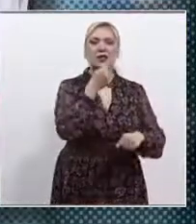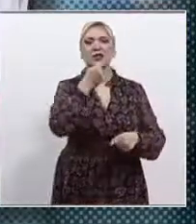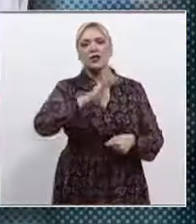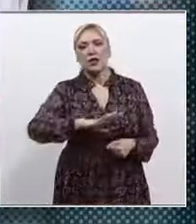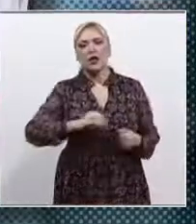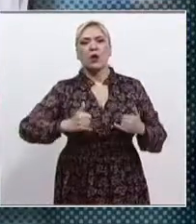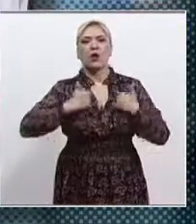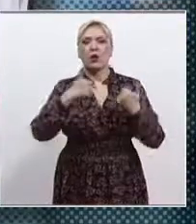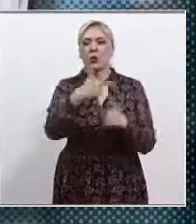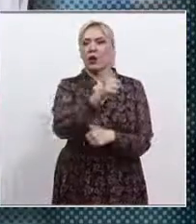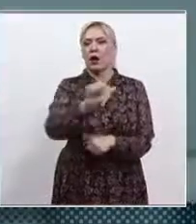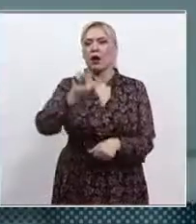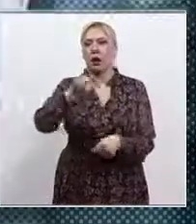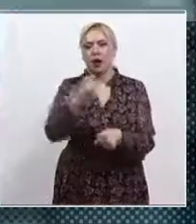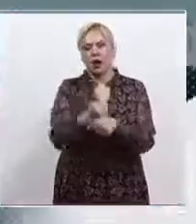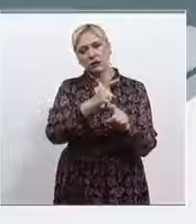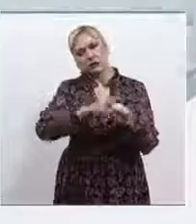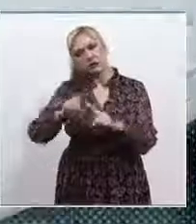de distintos delitos.